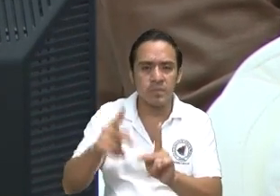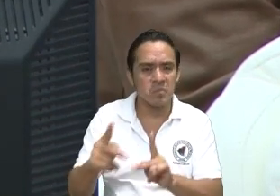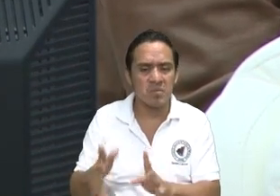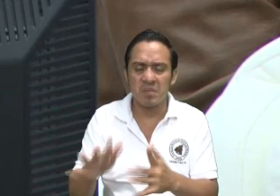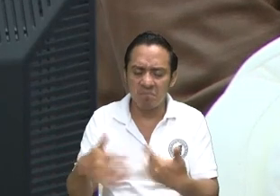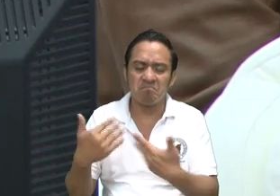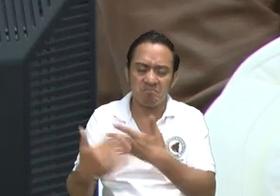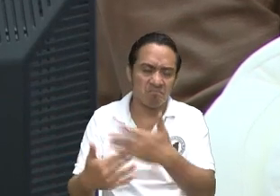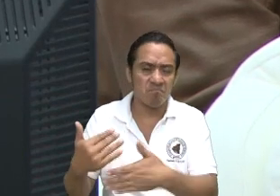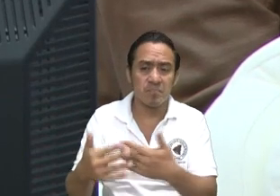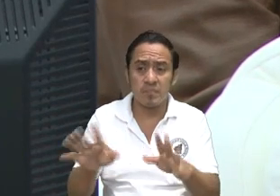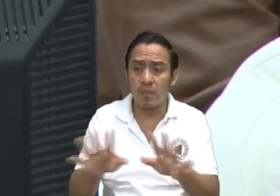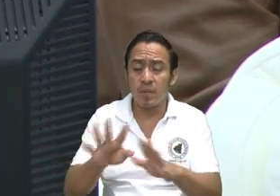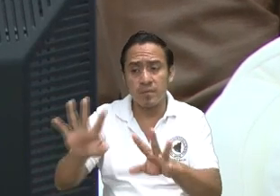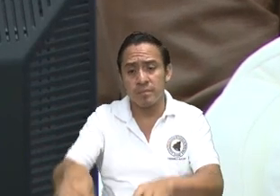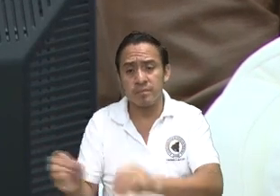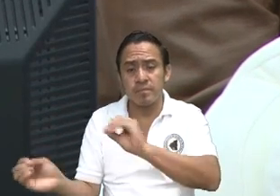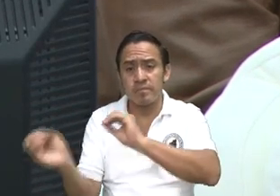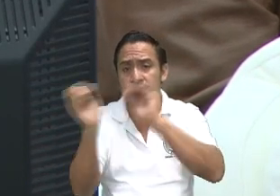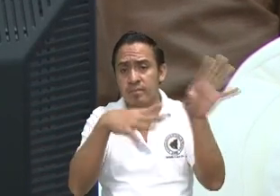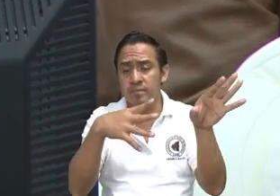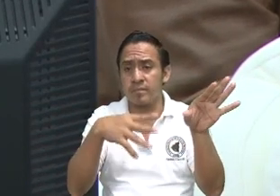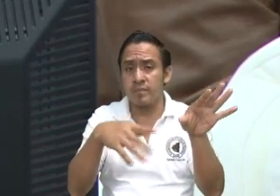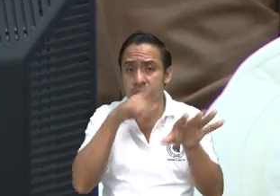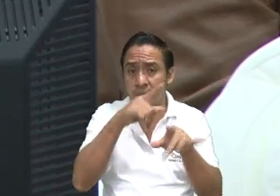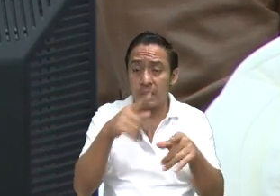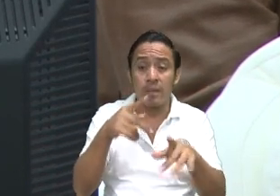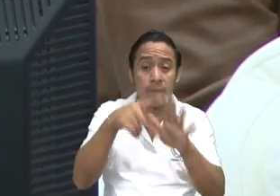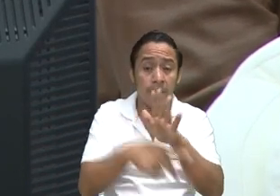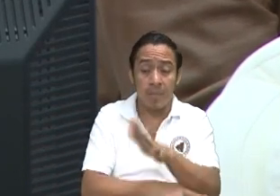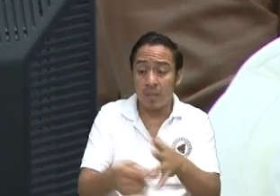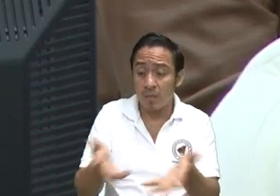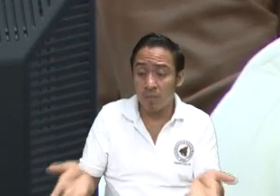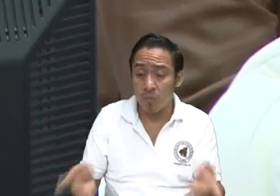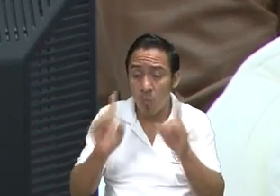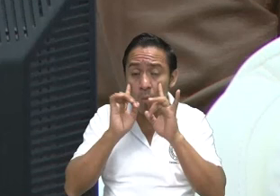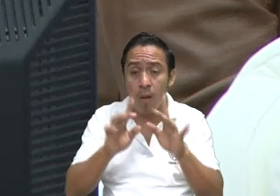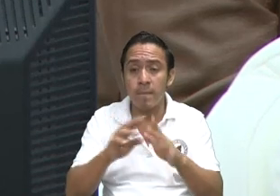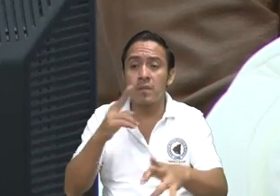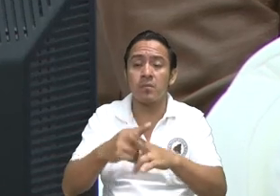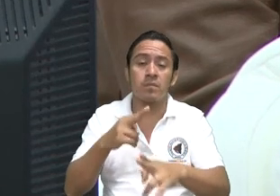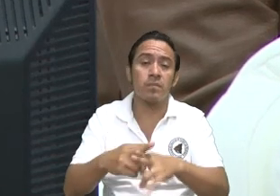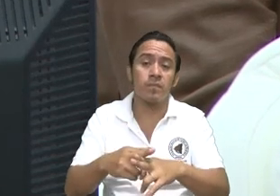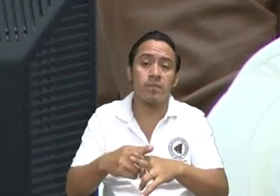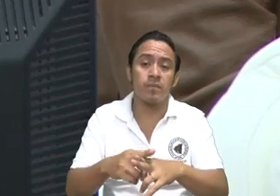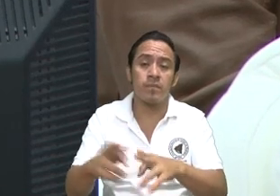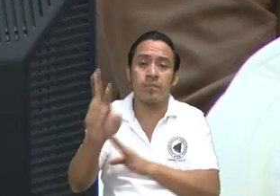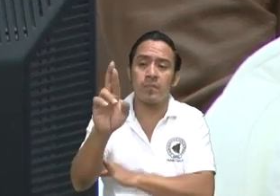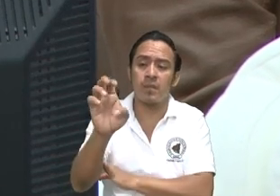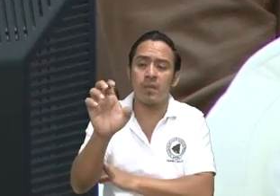procesados y luego fueron enviados al país que los protege y los financia, los mal llamados